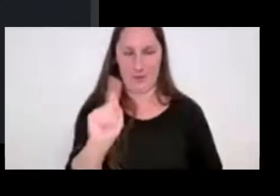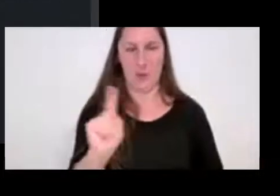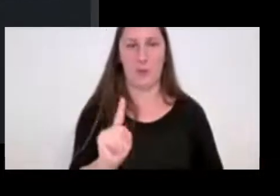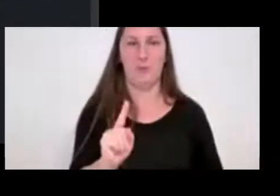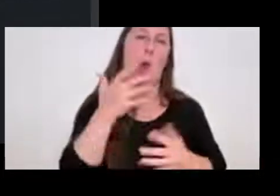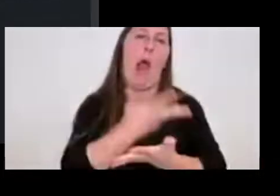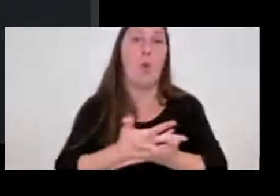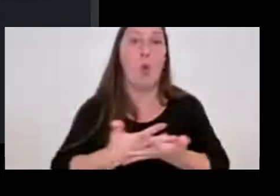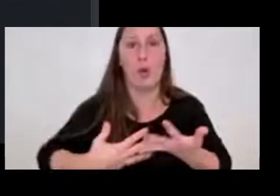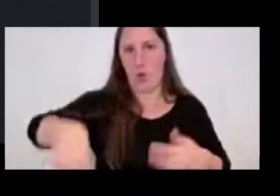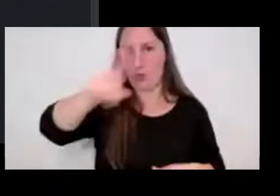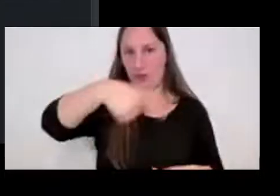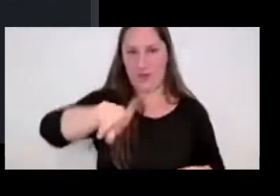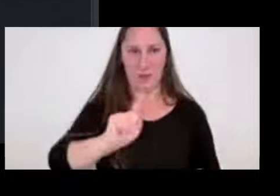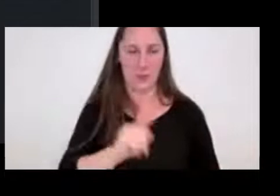aburrir.